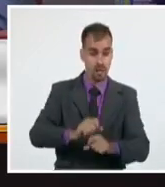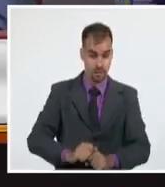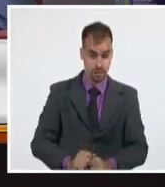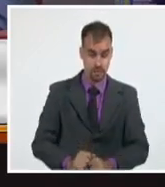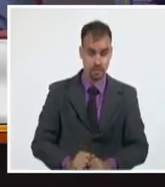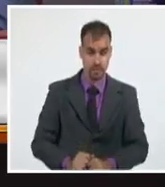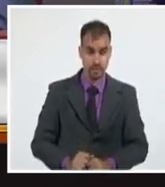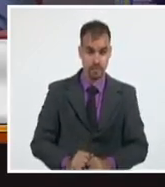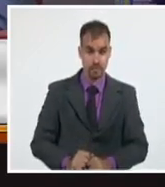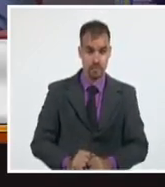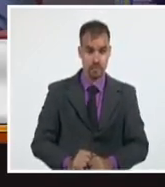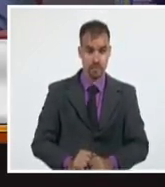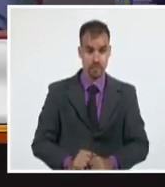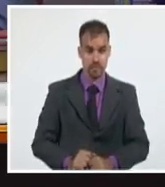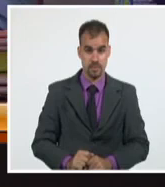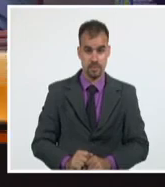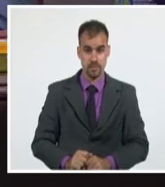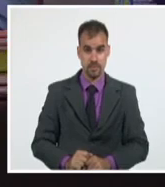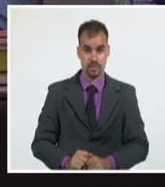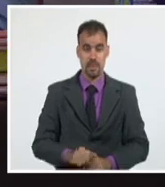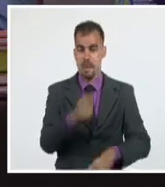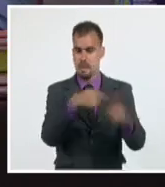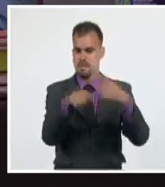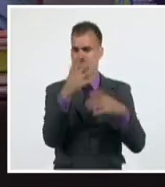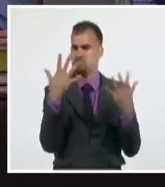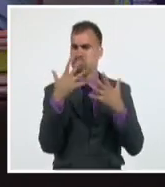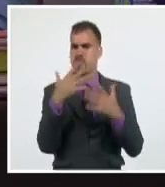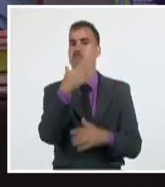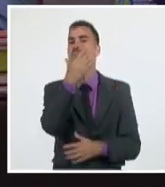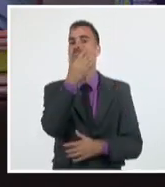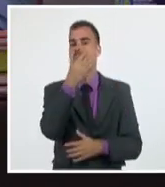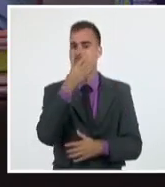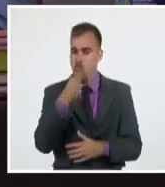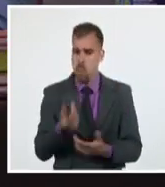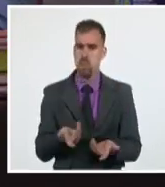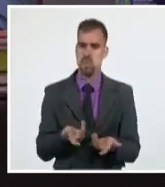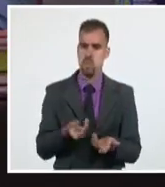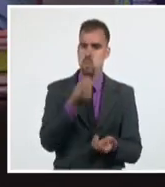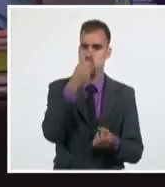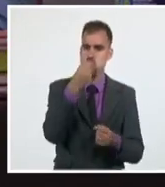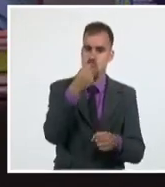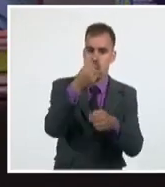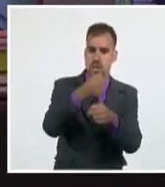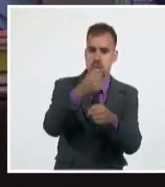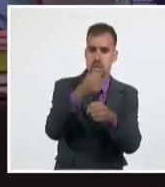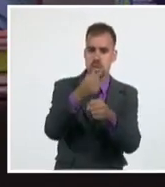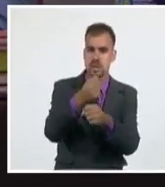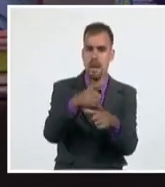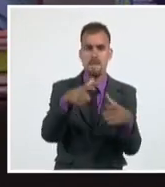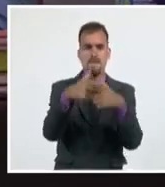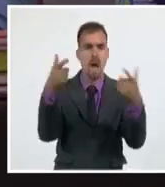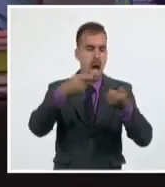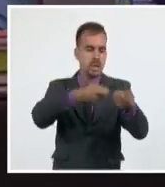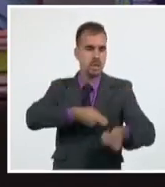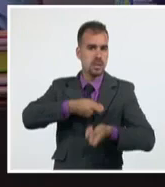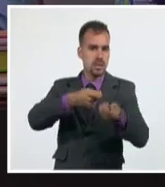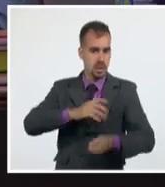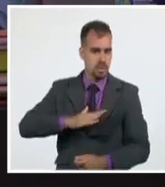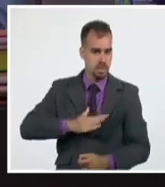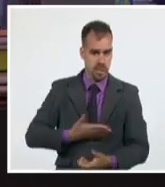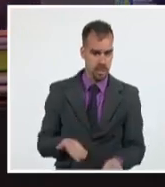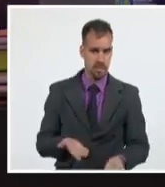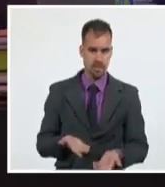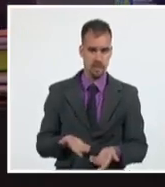en especial de jóvenes, que contribuye al incremento de la producción agropecuaria, avanzar de modo integral